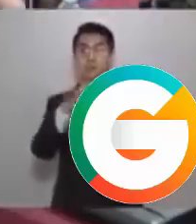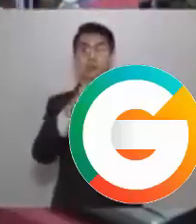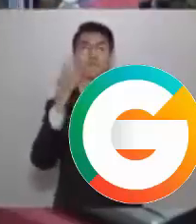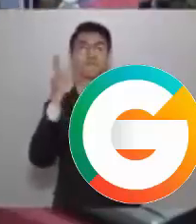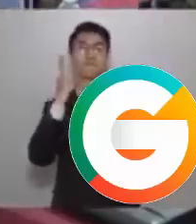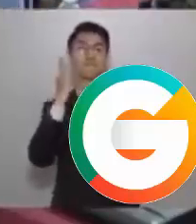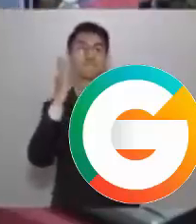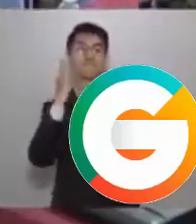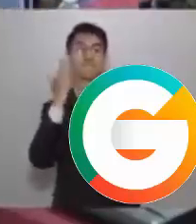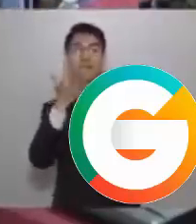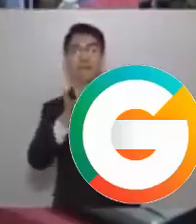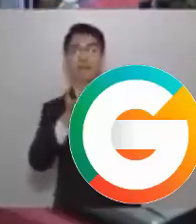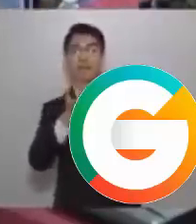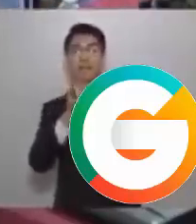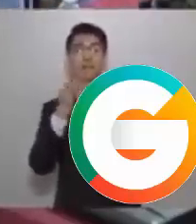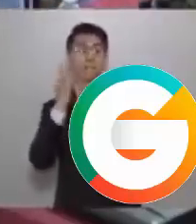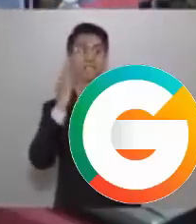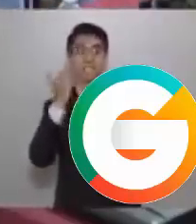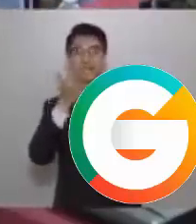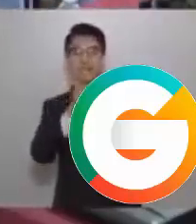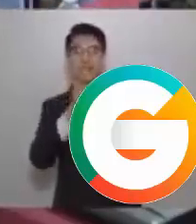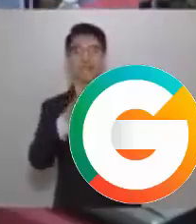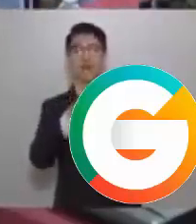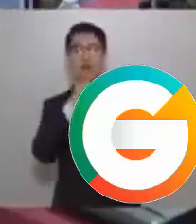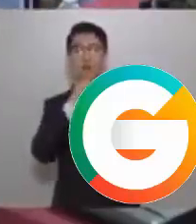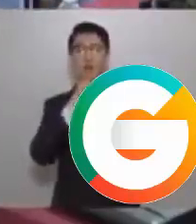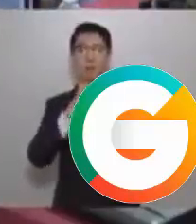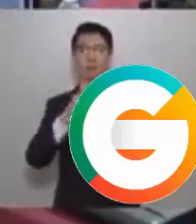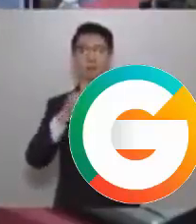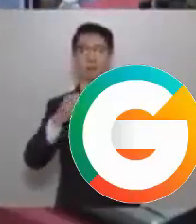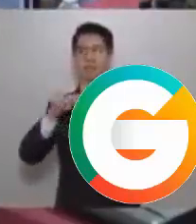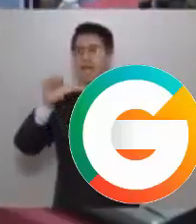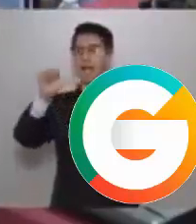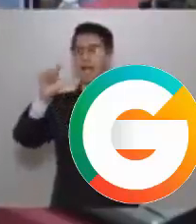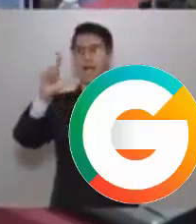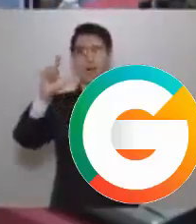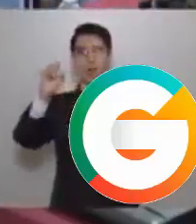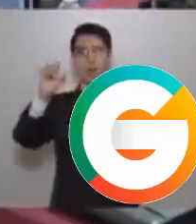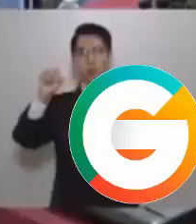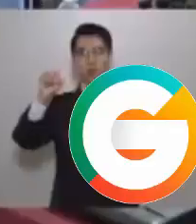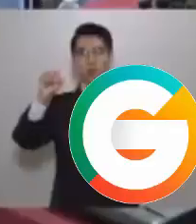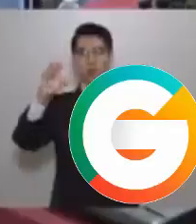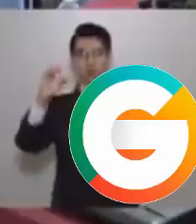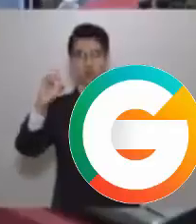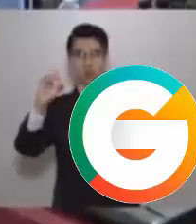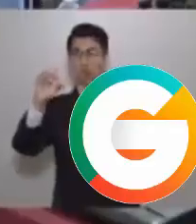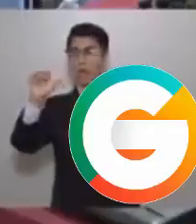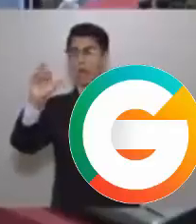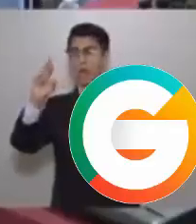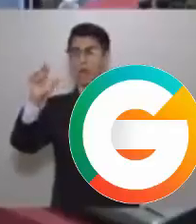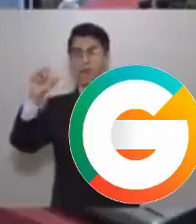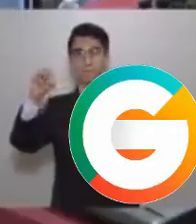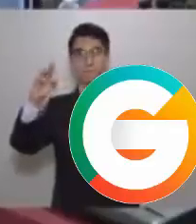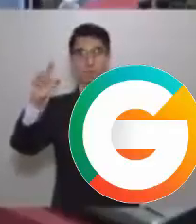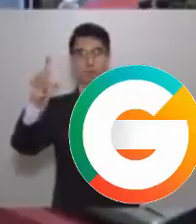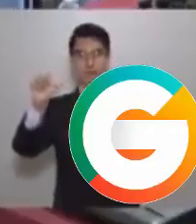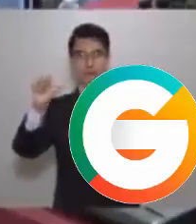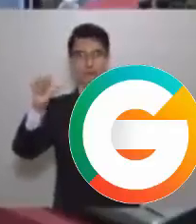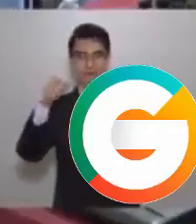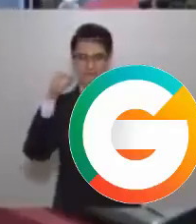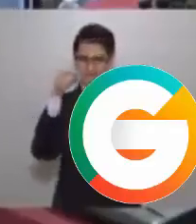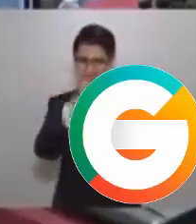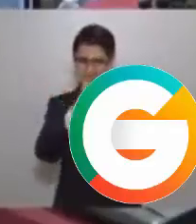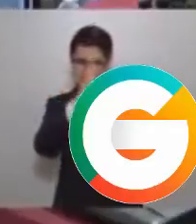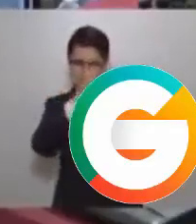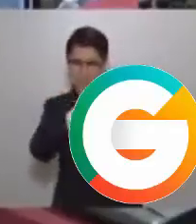ahorita, Orozco Gil, que también se encontraba en el vehículo, también era objetivo de investigación por parte de fiscalía.